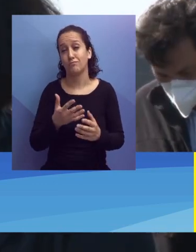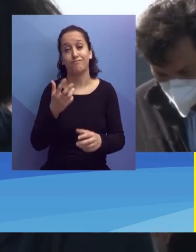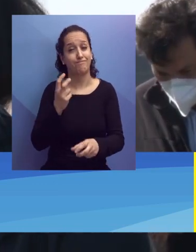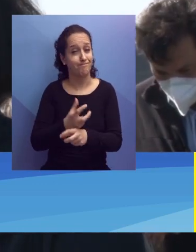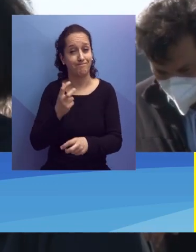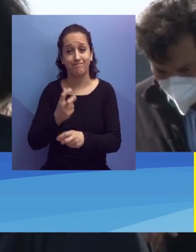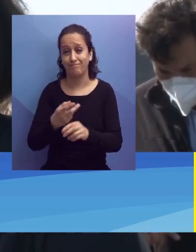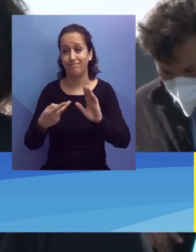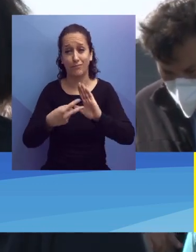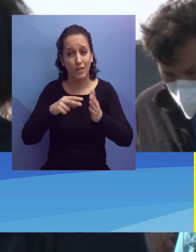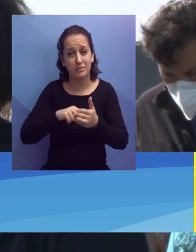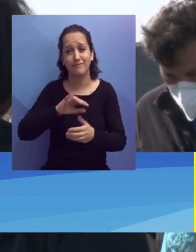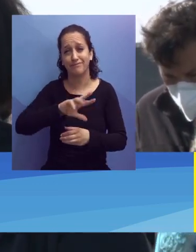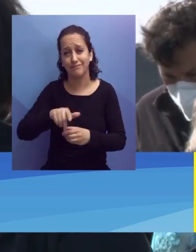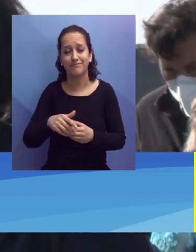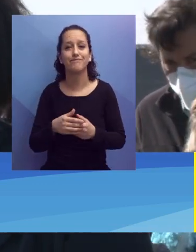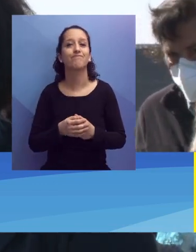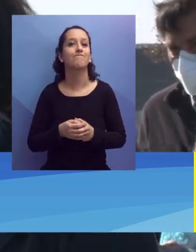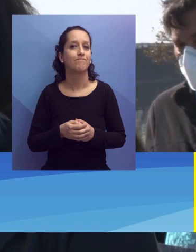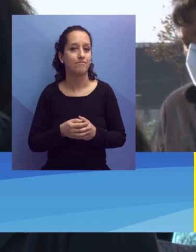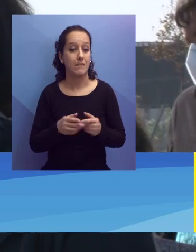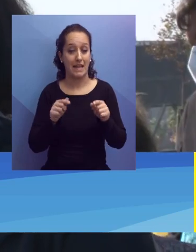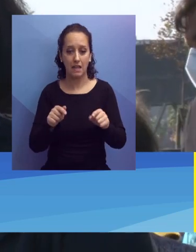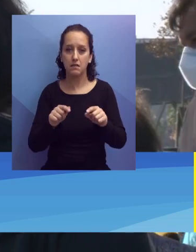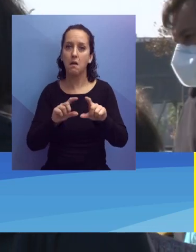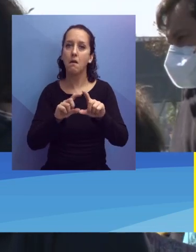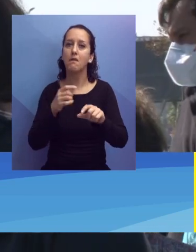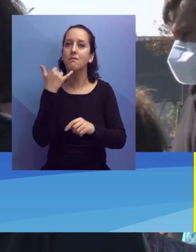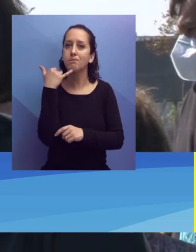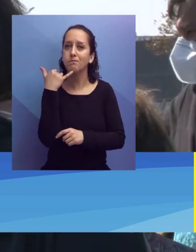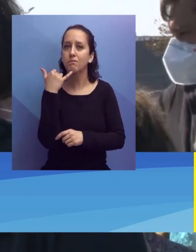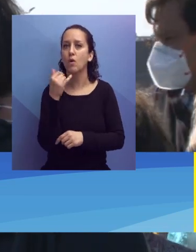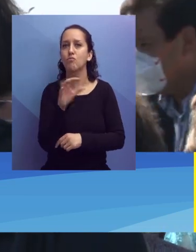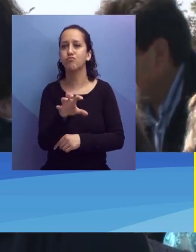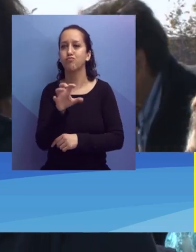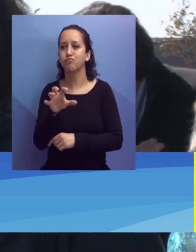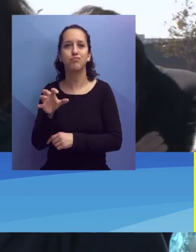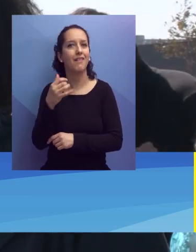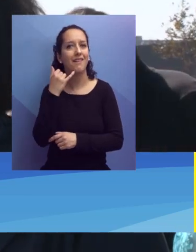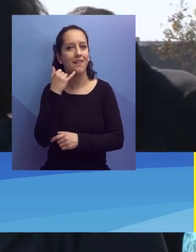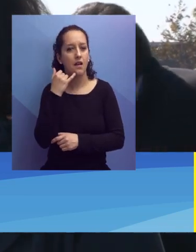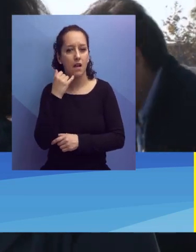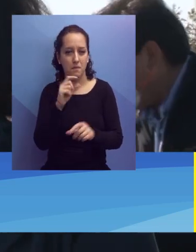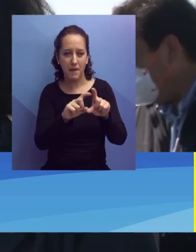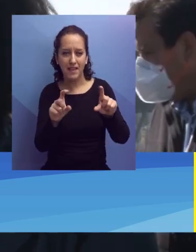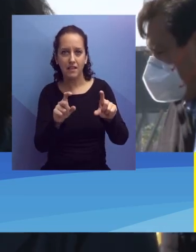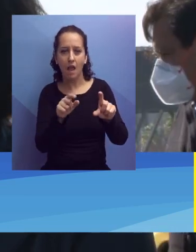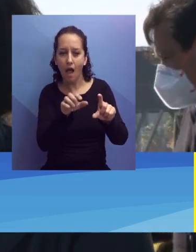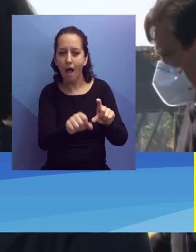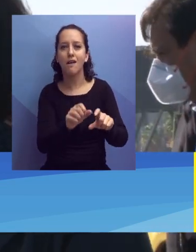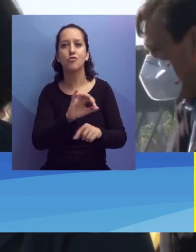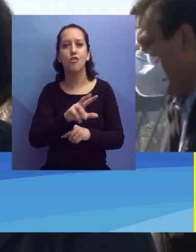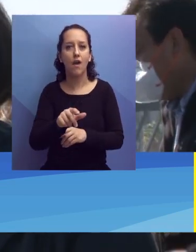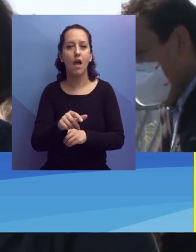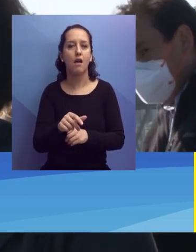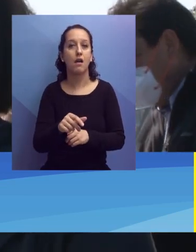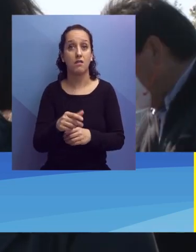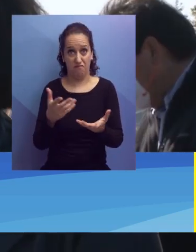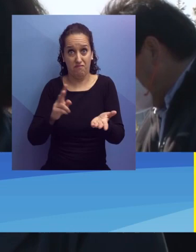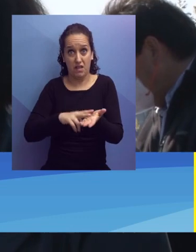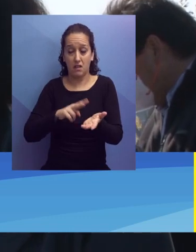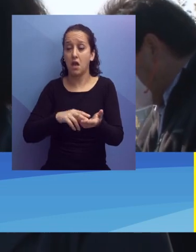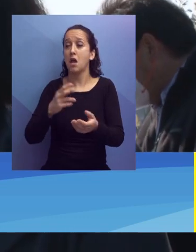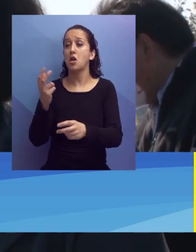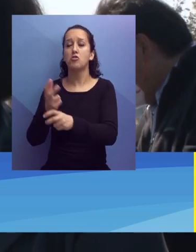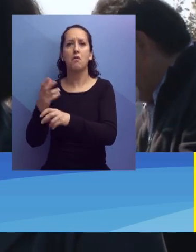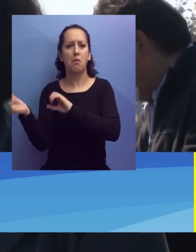mucha delincuencia. Y en este caso, este dispositivo que va a captar las patentes de autos robados, que en el sector también han ido